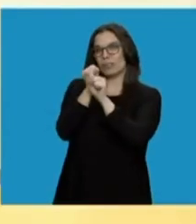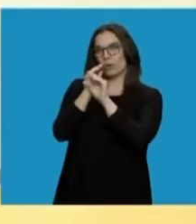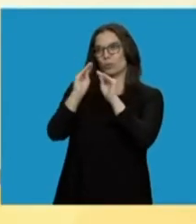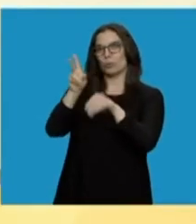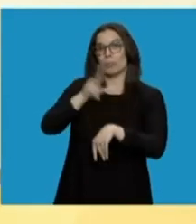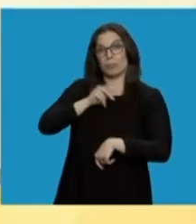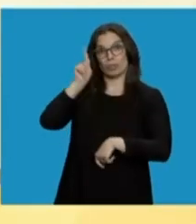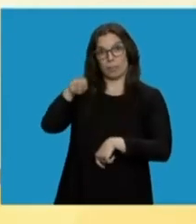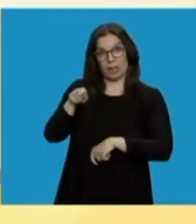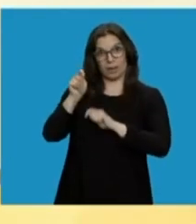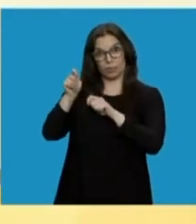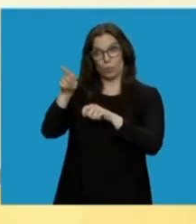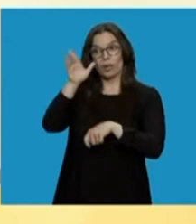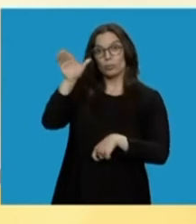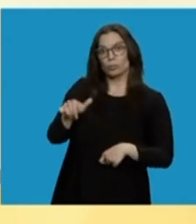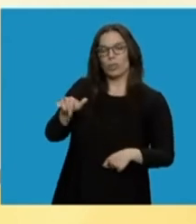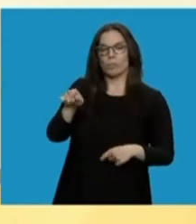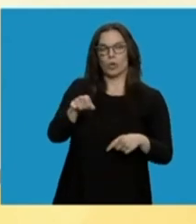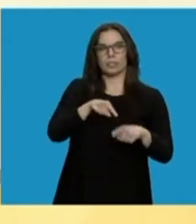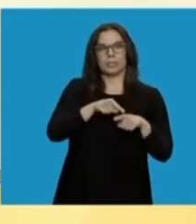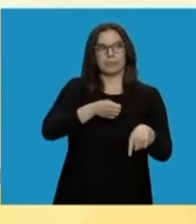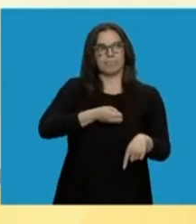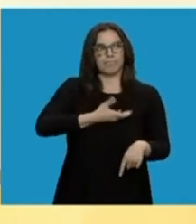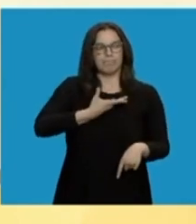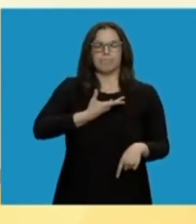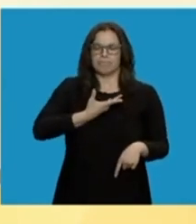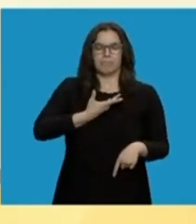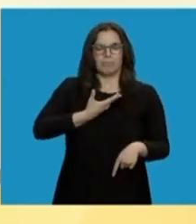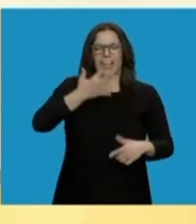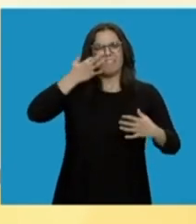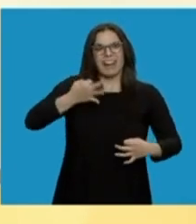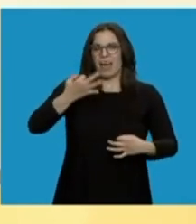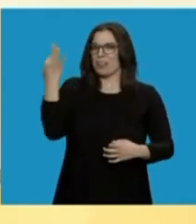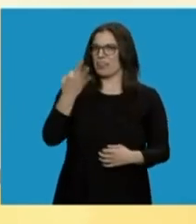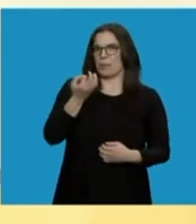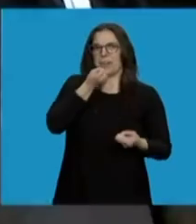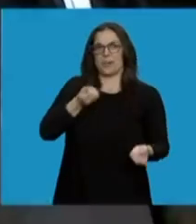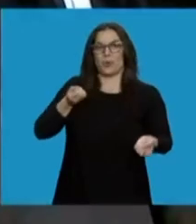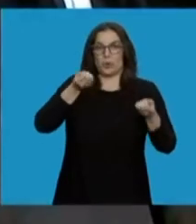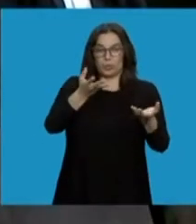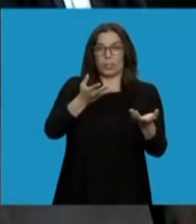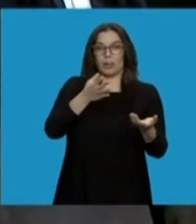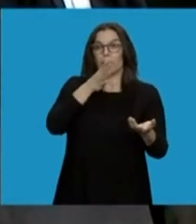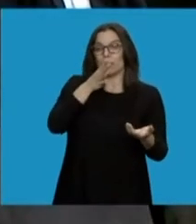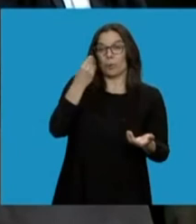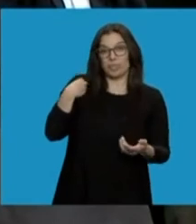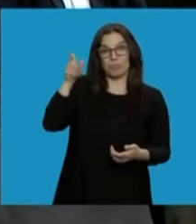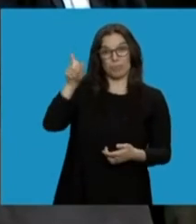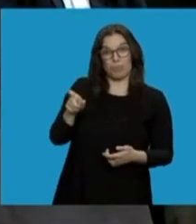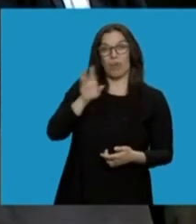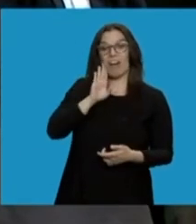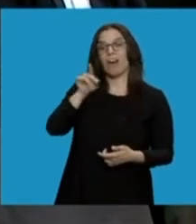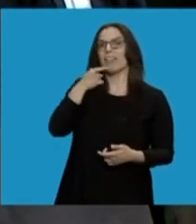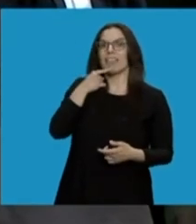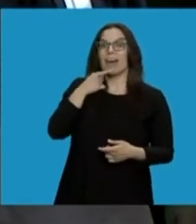un premio. Hay que contar la verdad, porque la verdad, nos decía Gago, nos hará